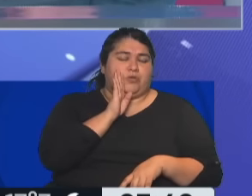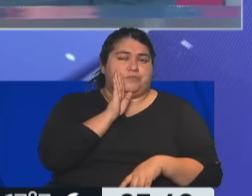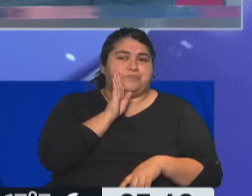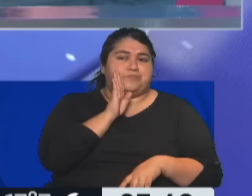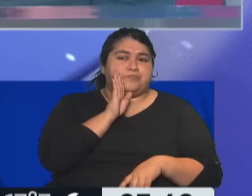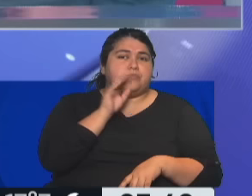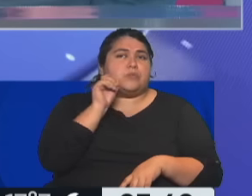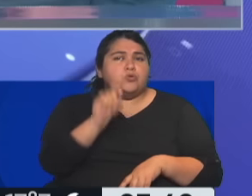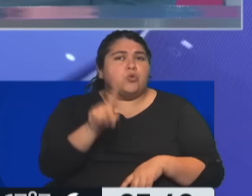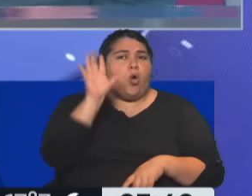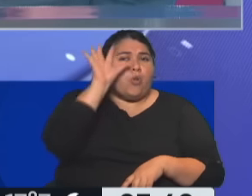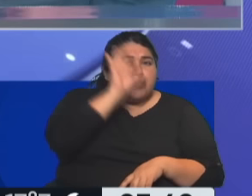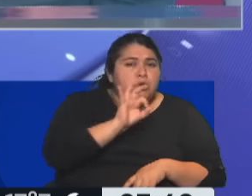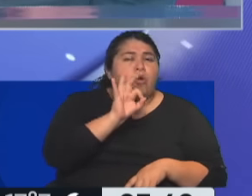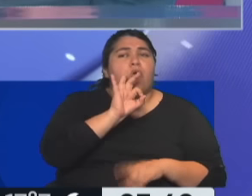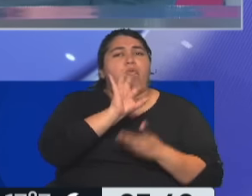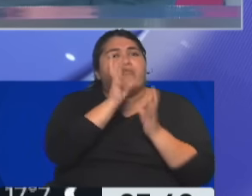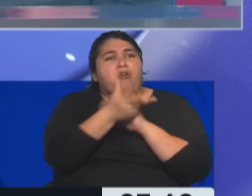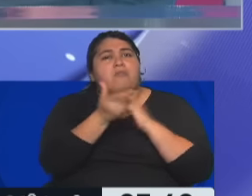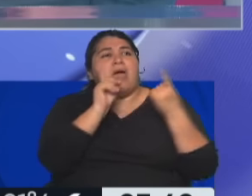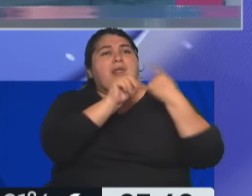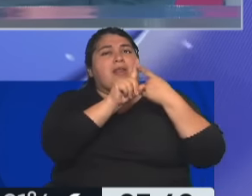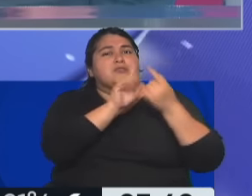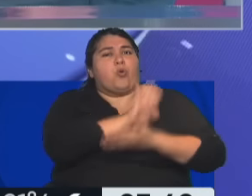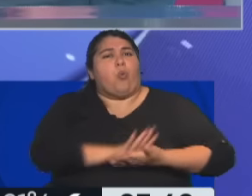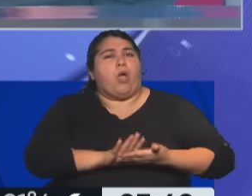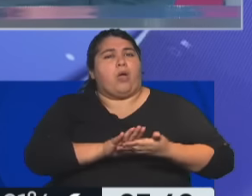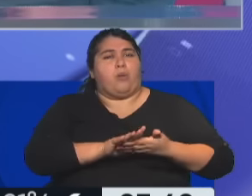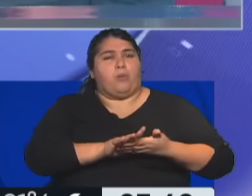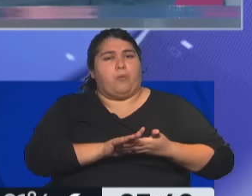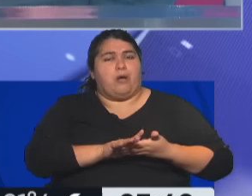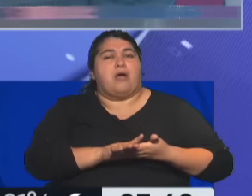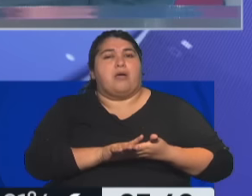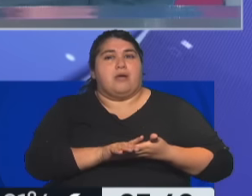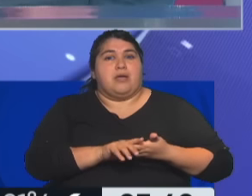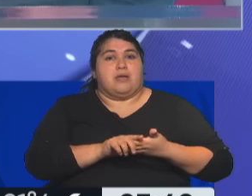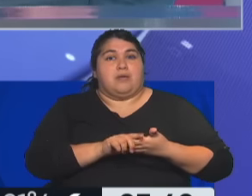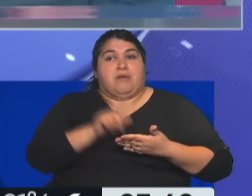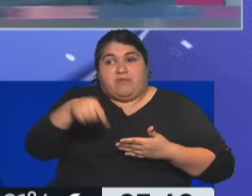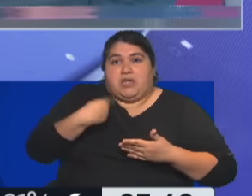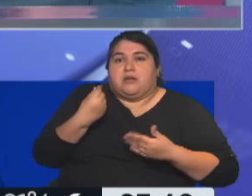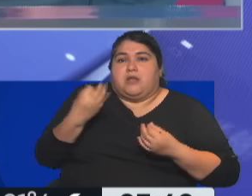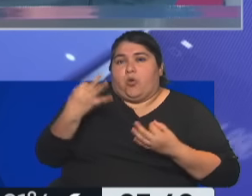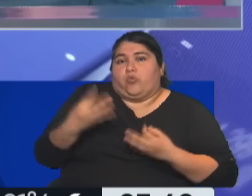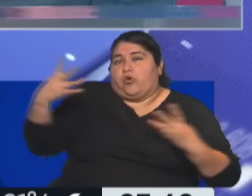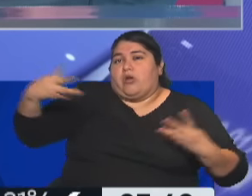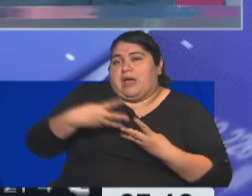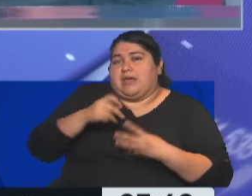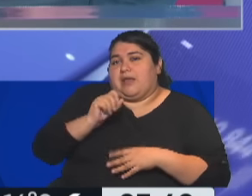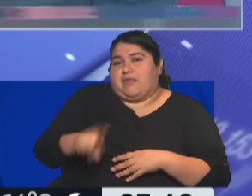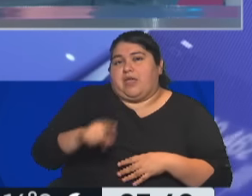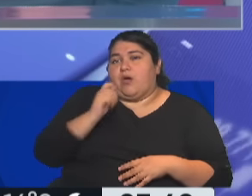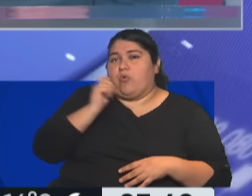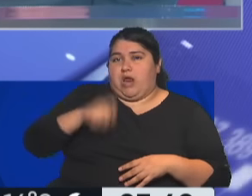en su postura o en su nueva relación que afronta con el conflicto en Ucrania. La verdad,